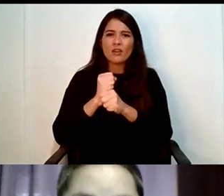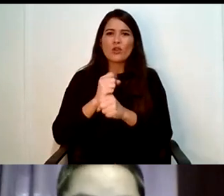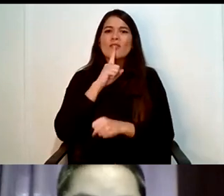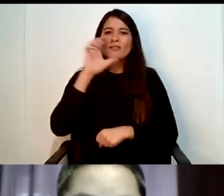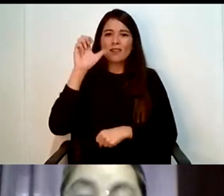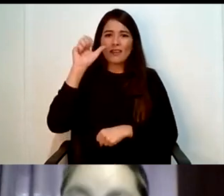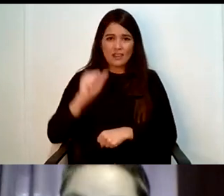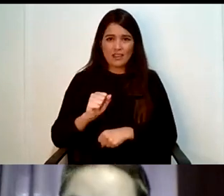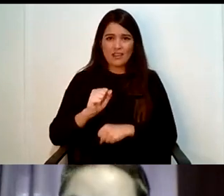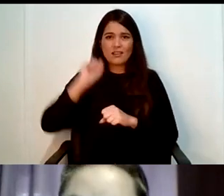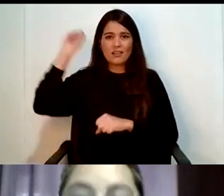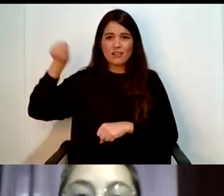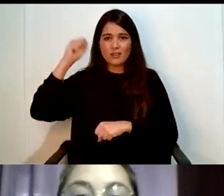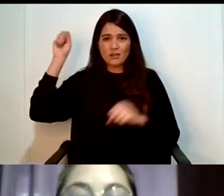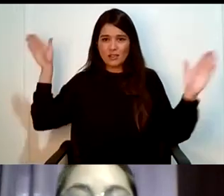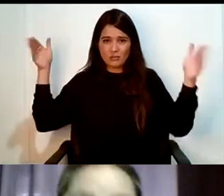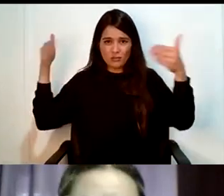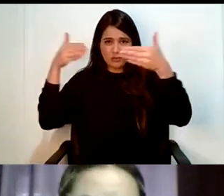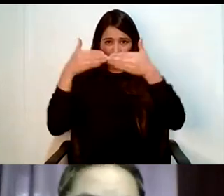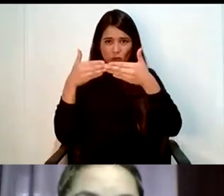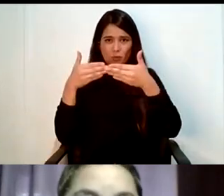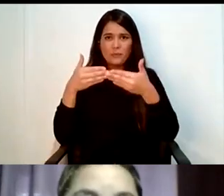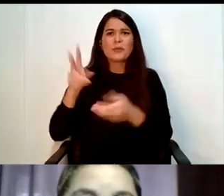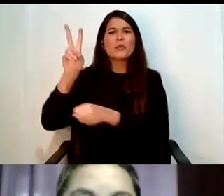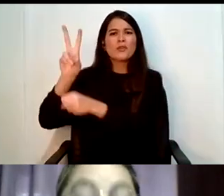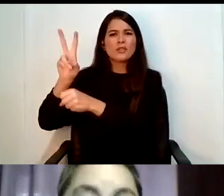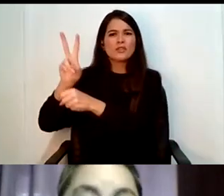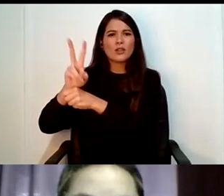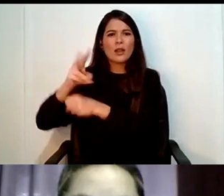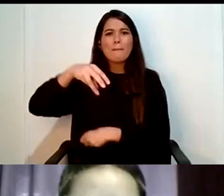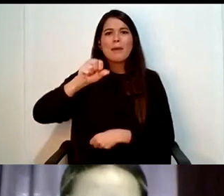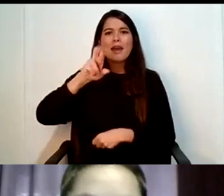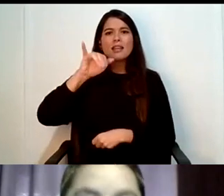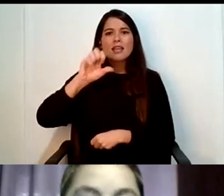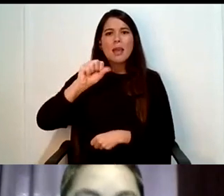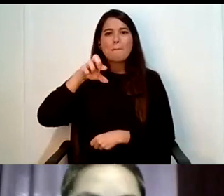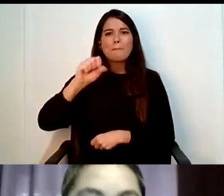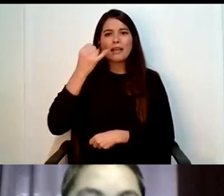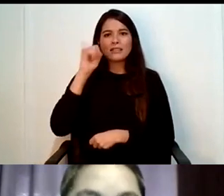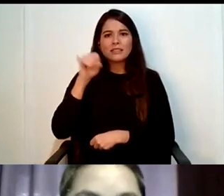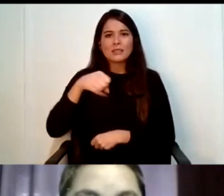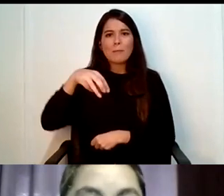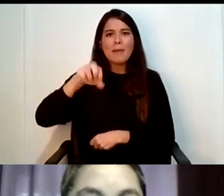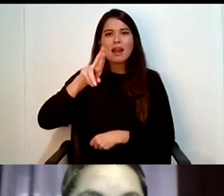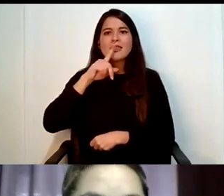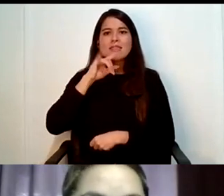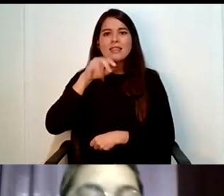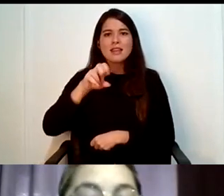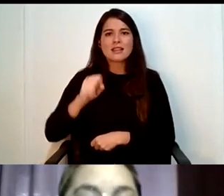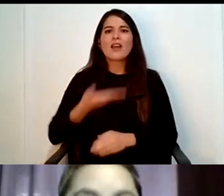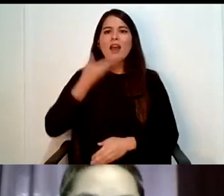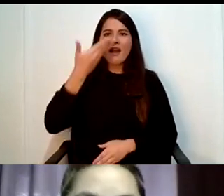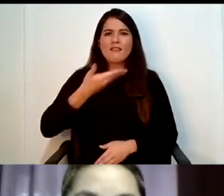espectro autista, TEA. La académica María Paz Martínez presentará la charla